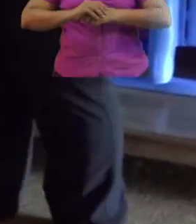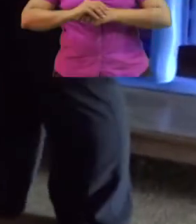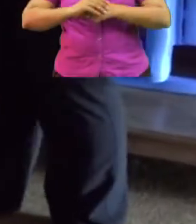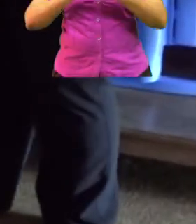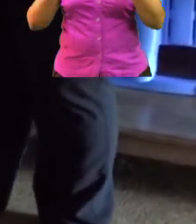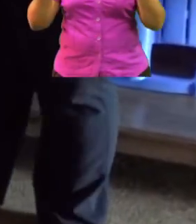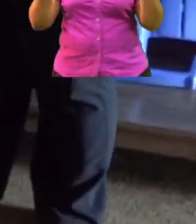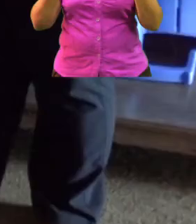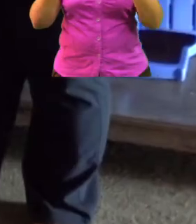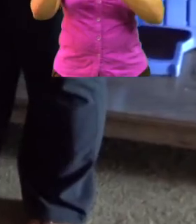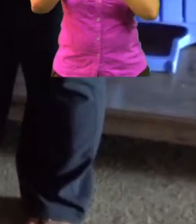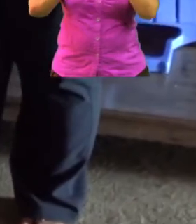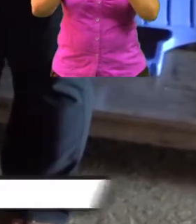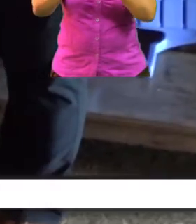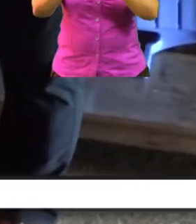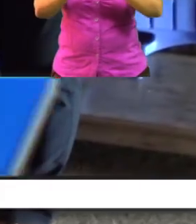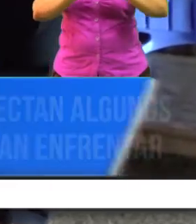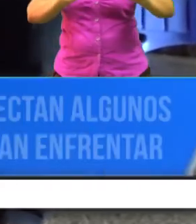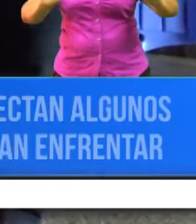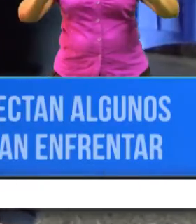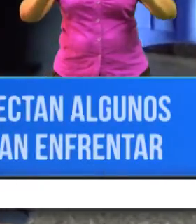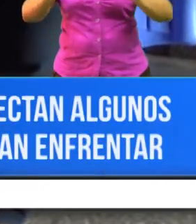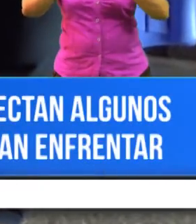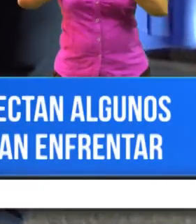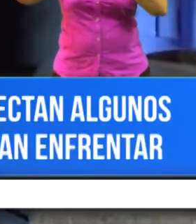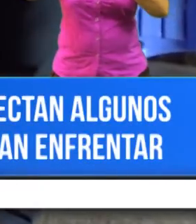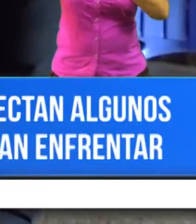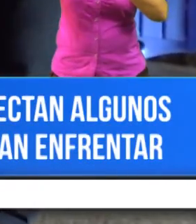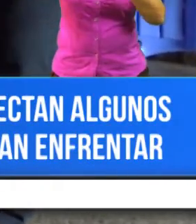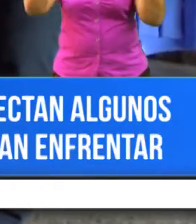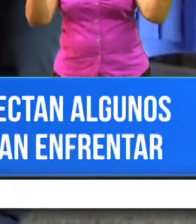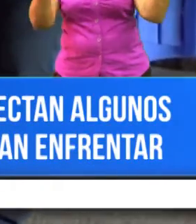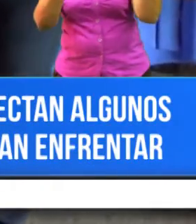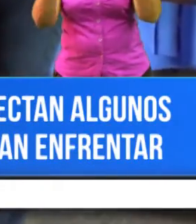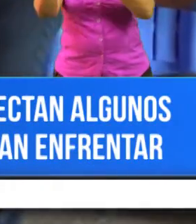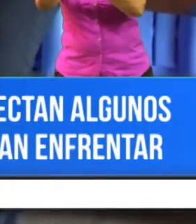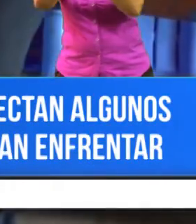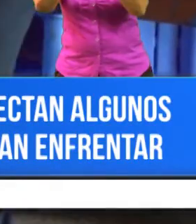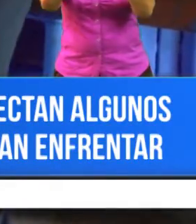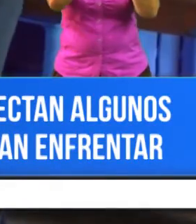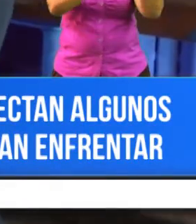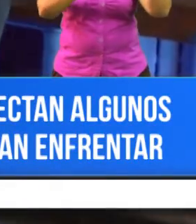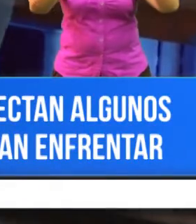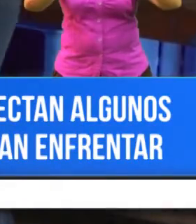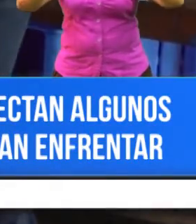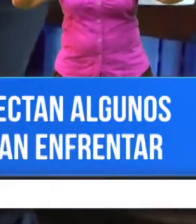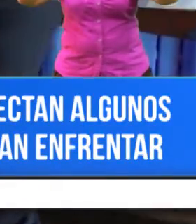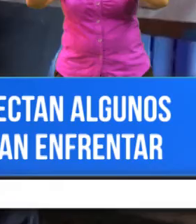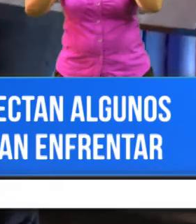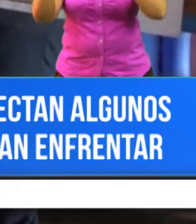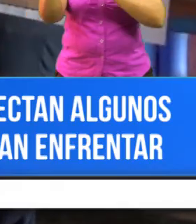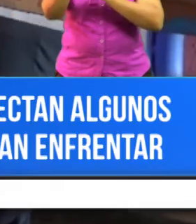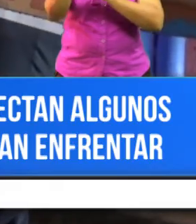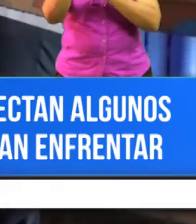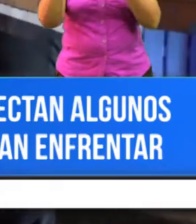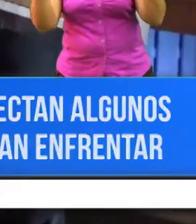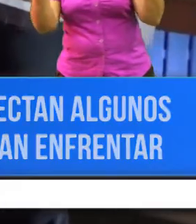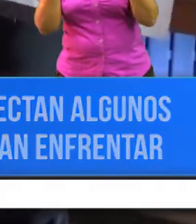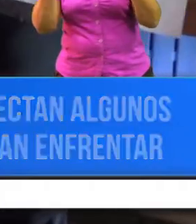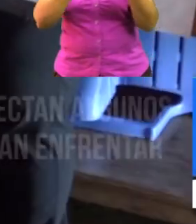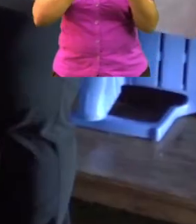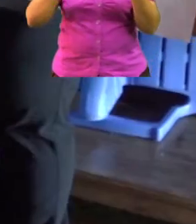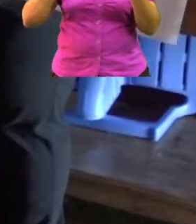A pesar de la edad, los niños tienen que aprender cómo nos afectan algunos eventos naturales, dónde ocurren y cómo